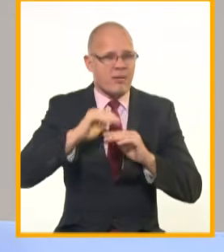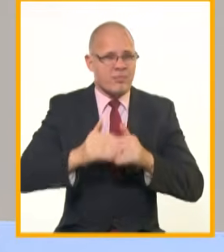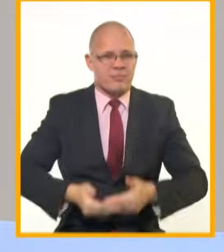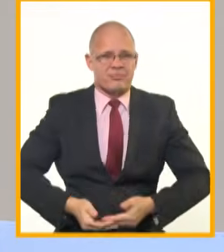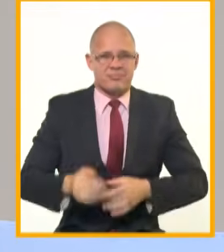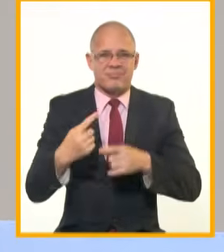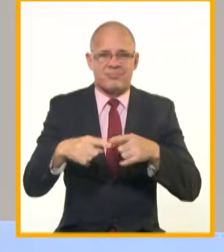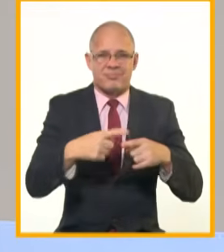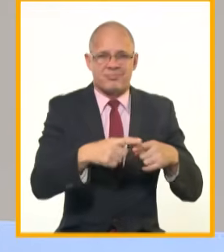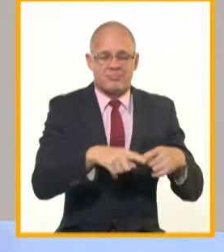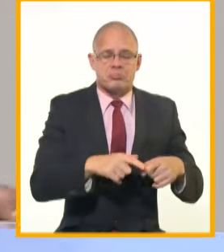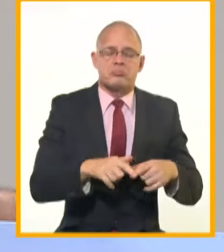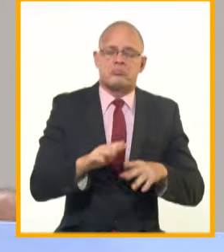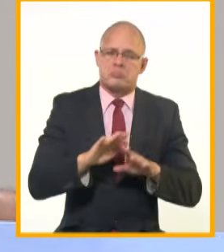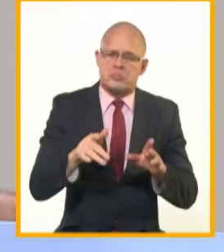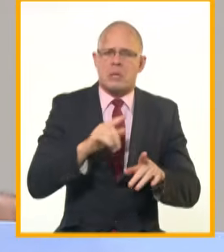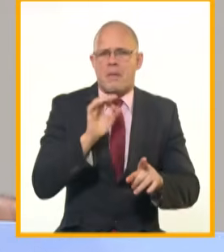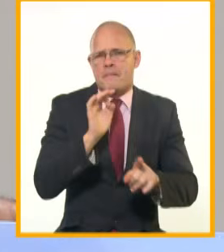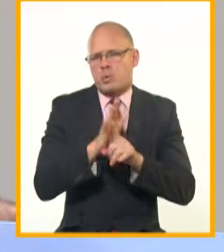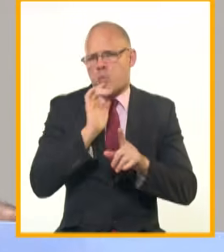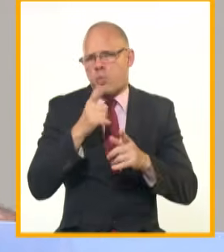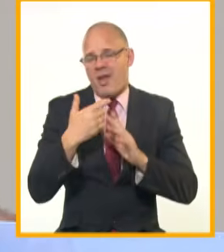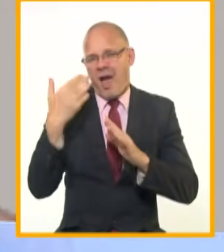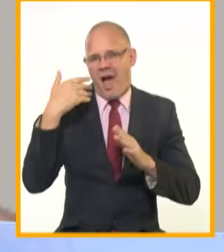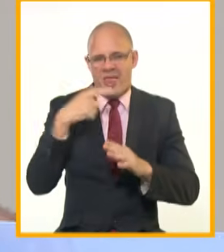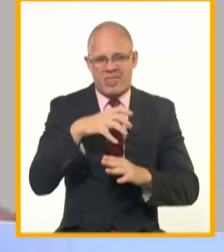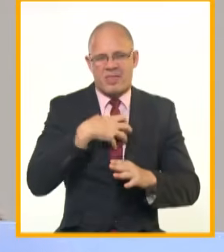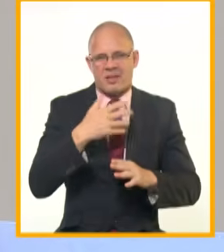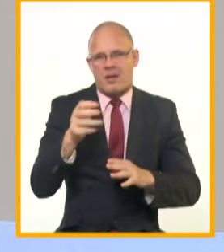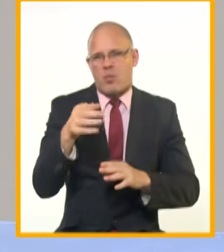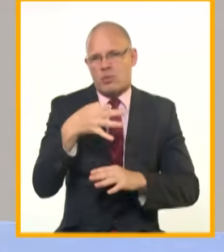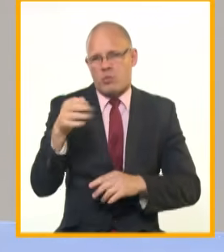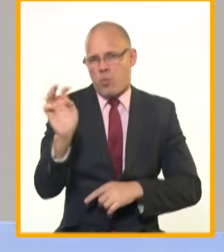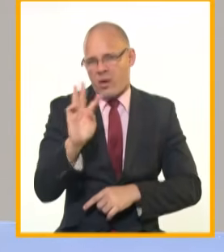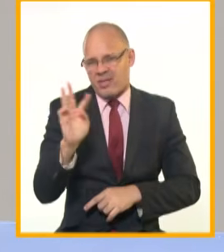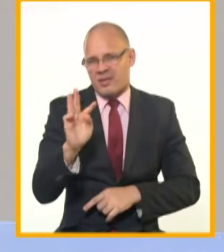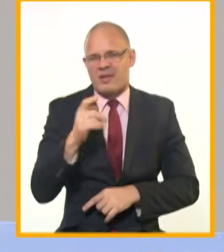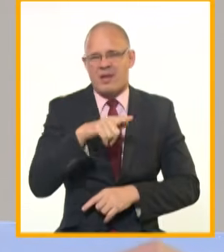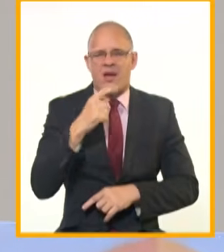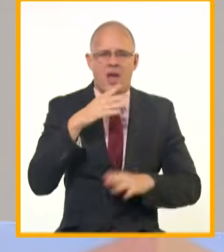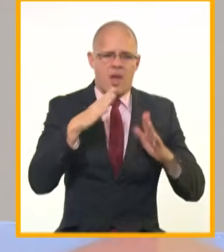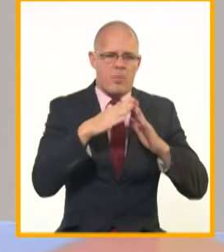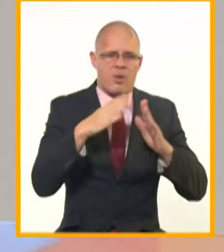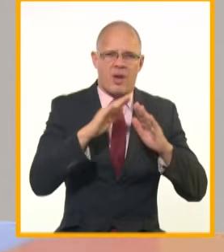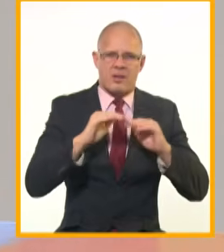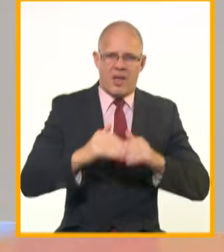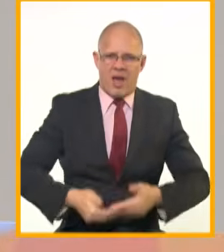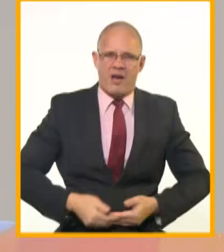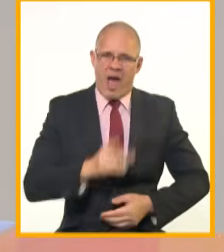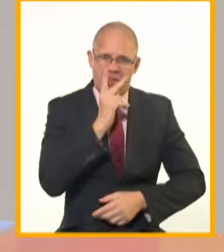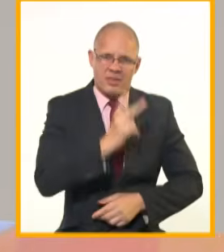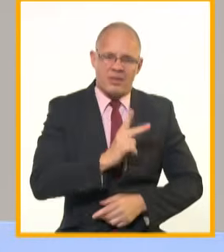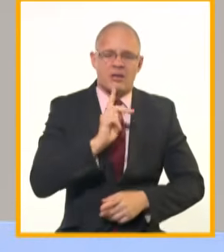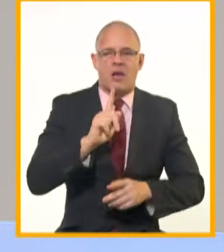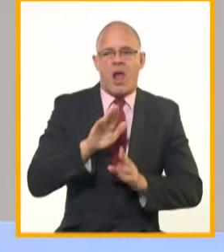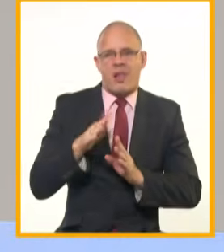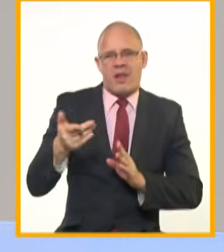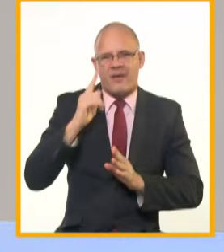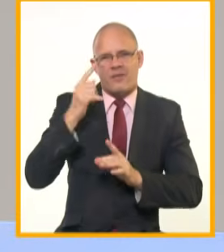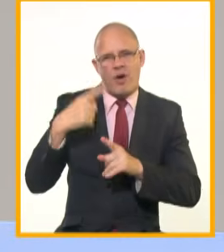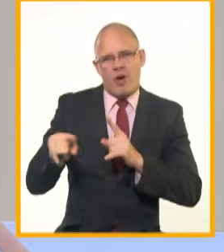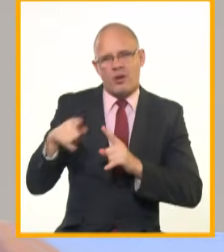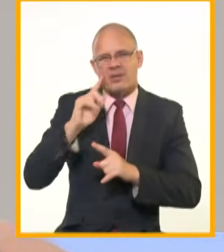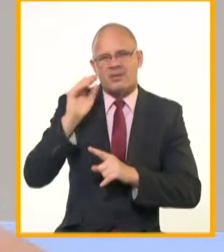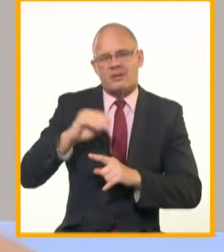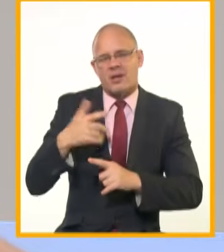se constituyó a partir del materno que teníamos en Guine y de un hogar de ancianos que había allí en ese lugar,